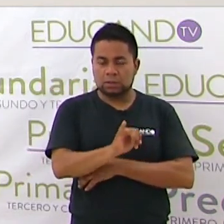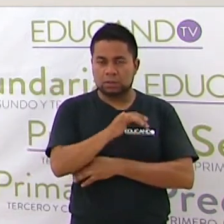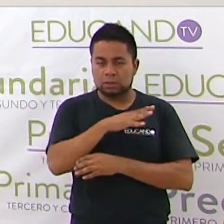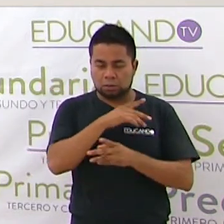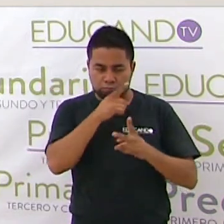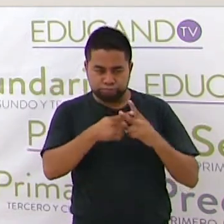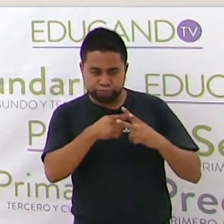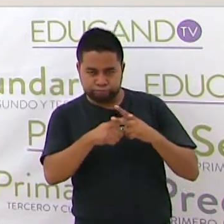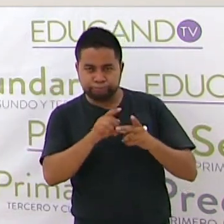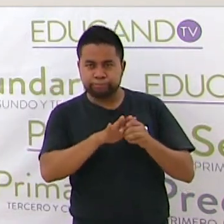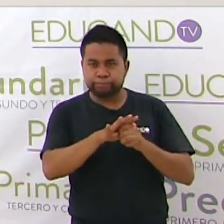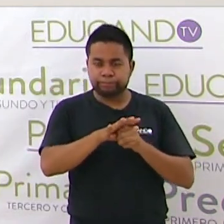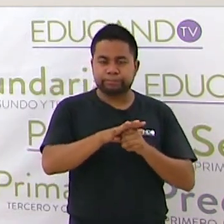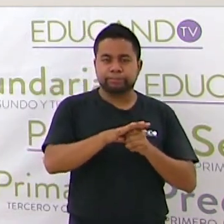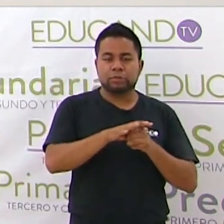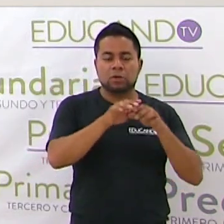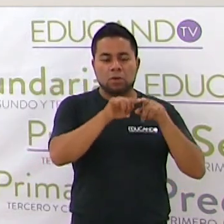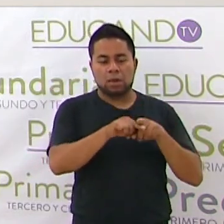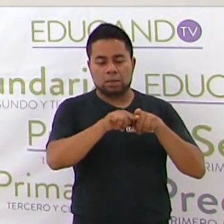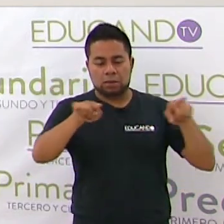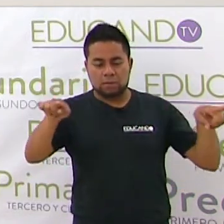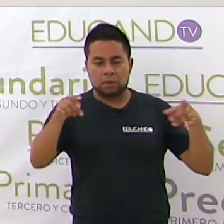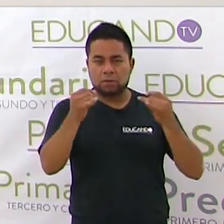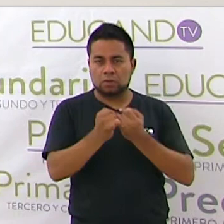el diámetro, que es igual a 20 centímetros.